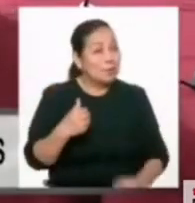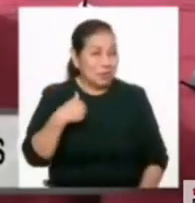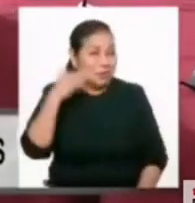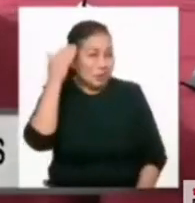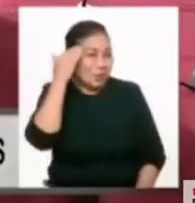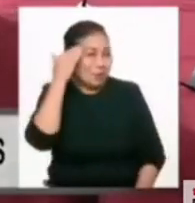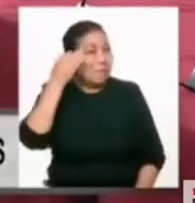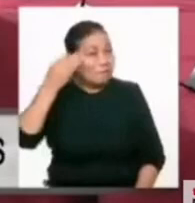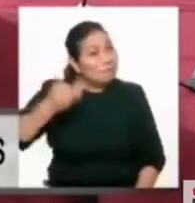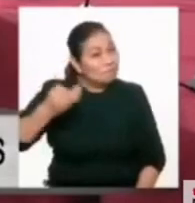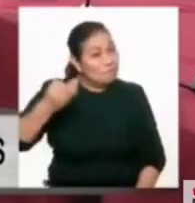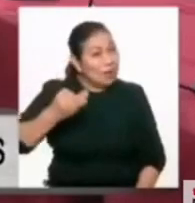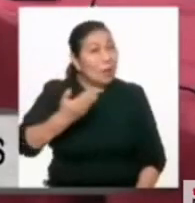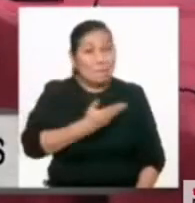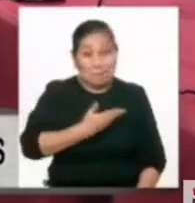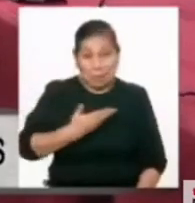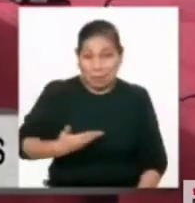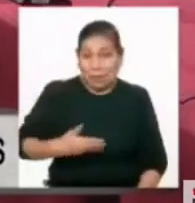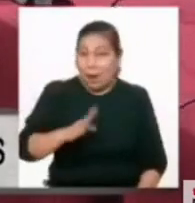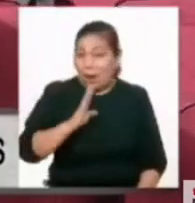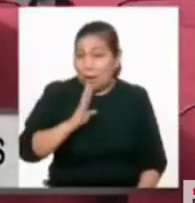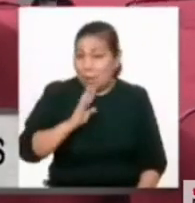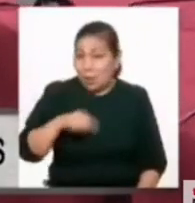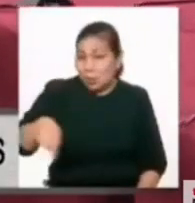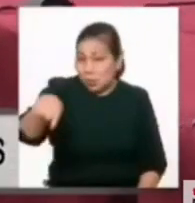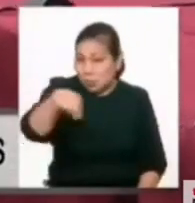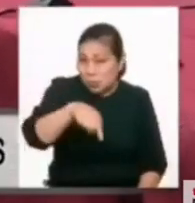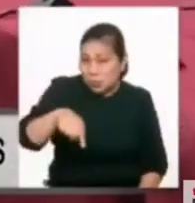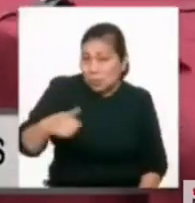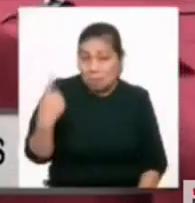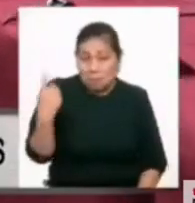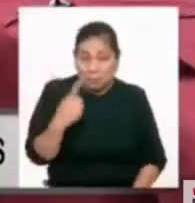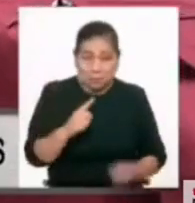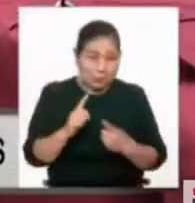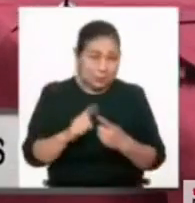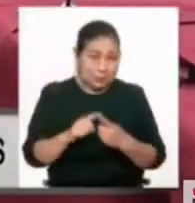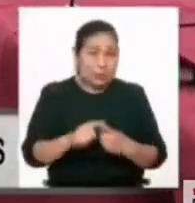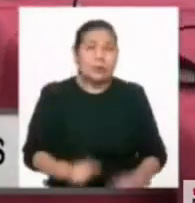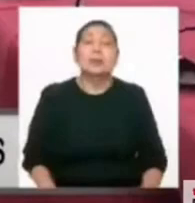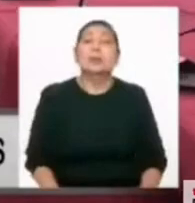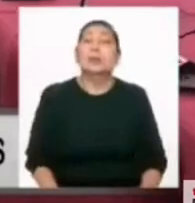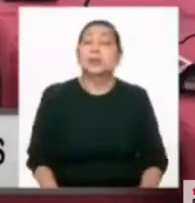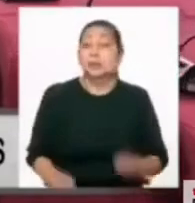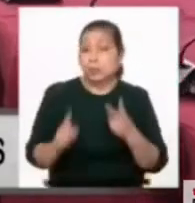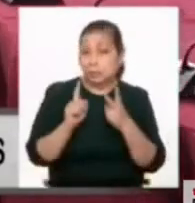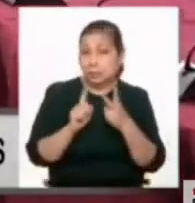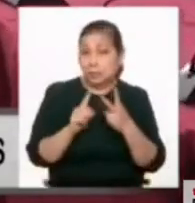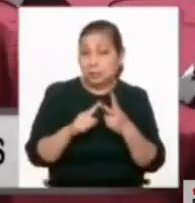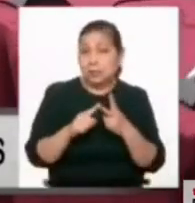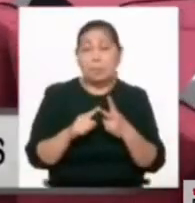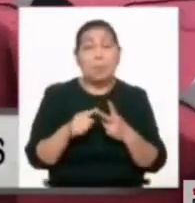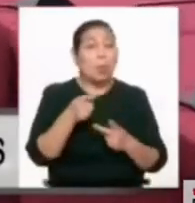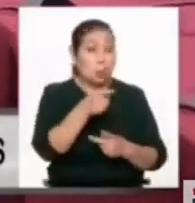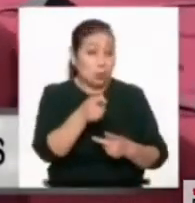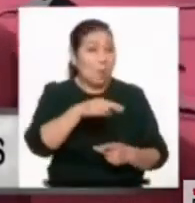saber es si es que el presidente les ha comentado algo al respecto, en primer lugar, si es que lo ha hecho. Y en segundo lugar,